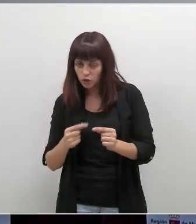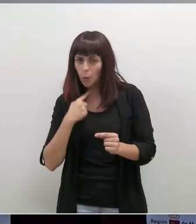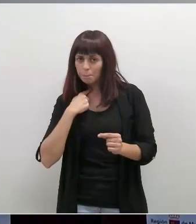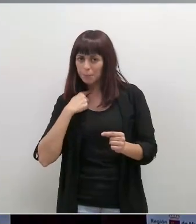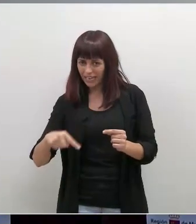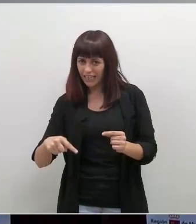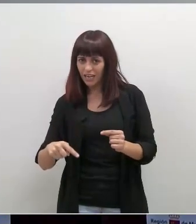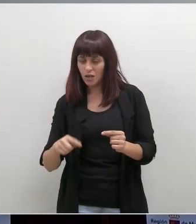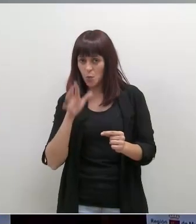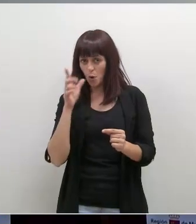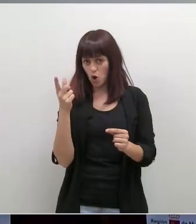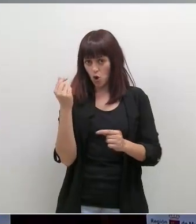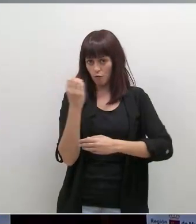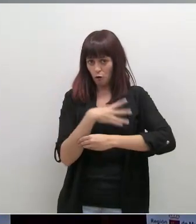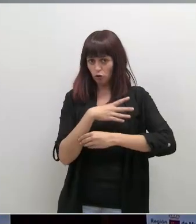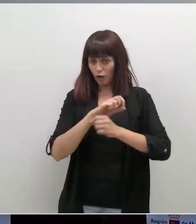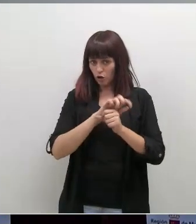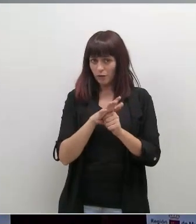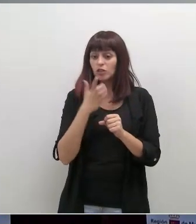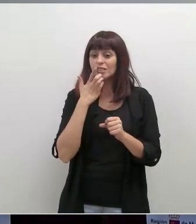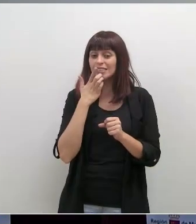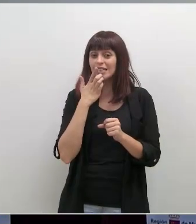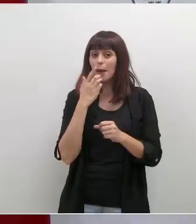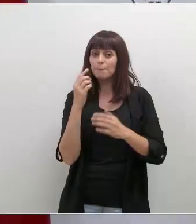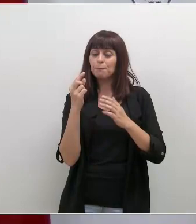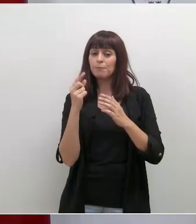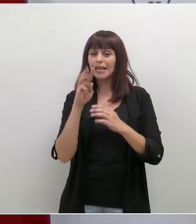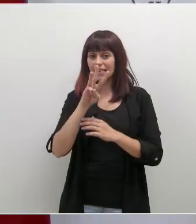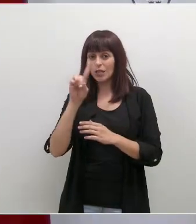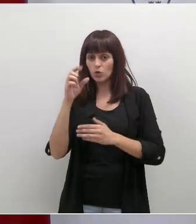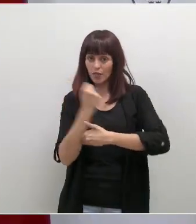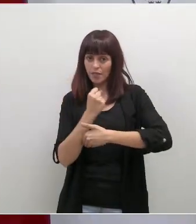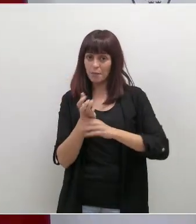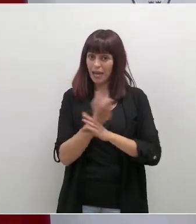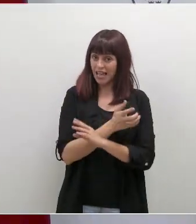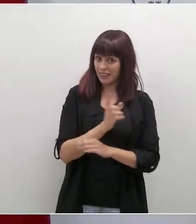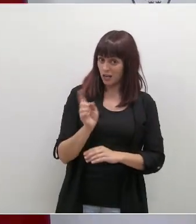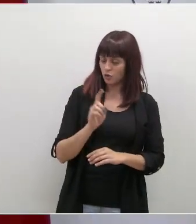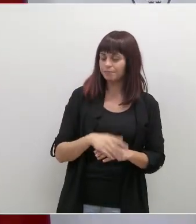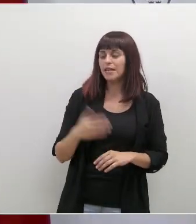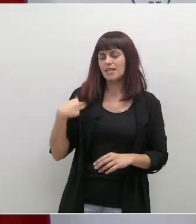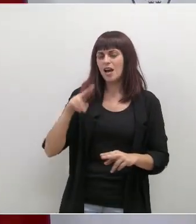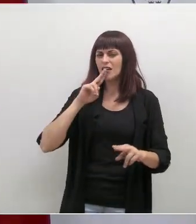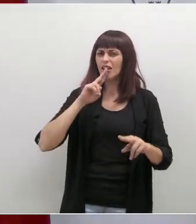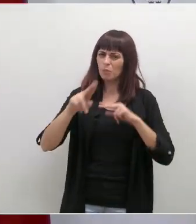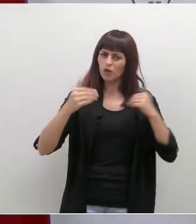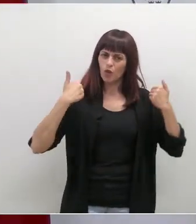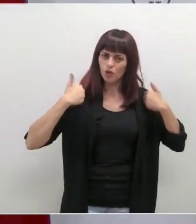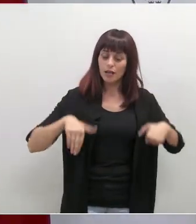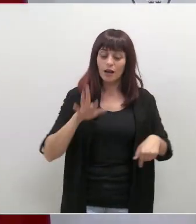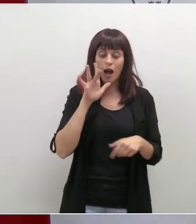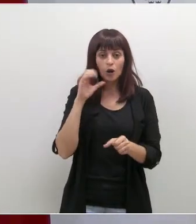del Estado si estas ayudas no se implementan antes del 31 de diciembre? Sí, bueno, ya he respondido a esa cuestión. Están